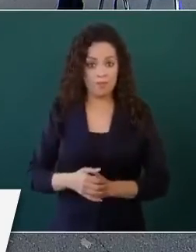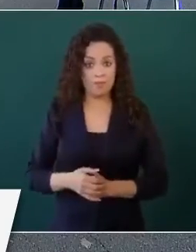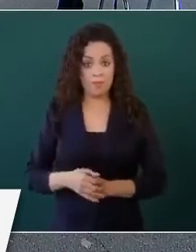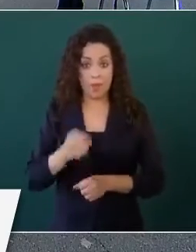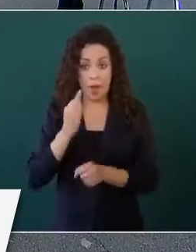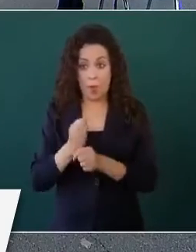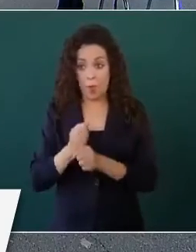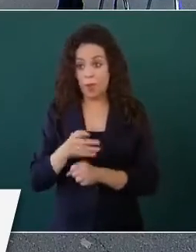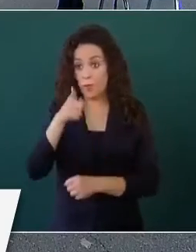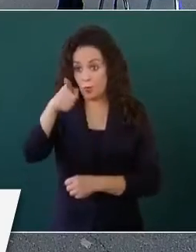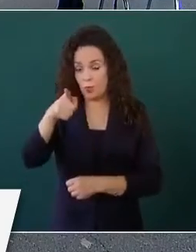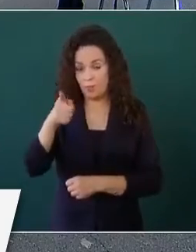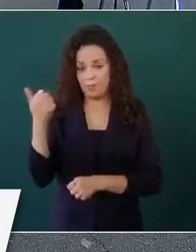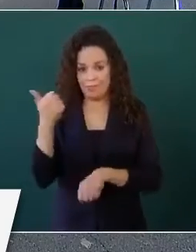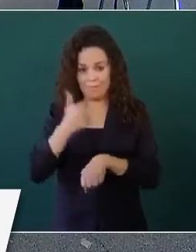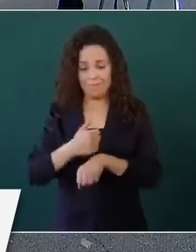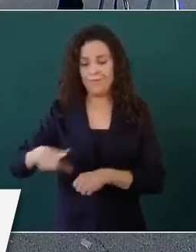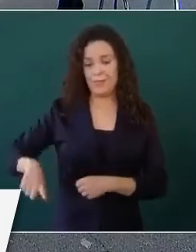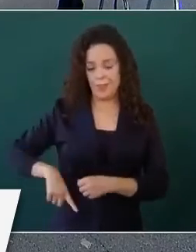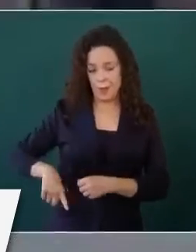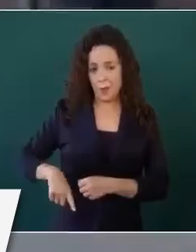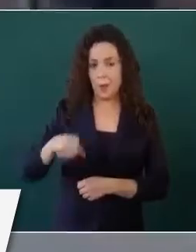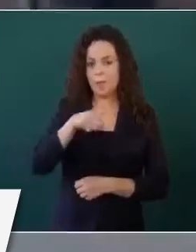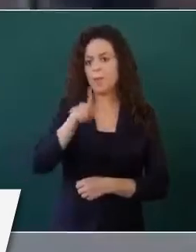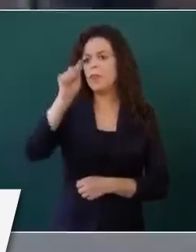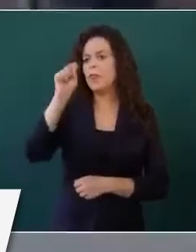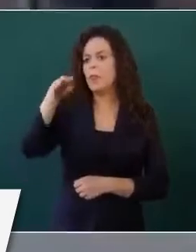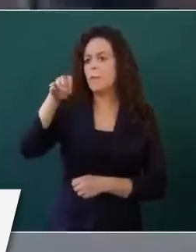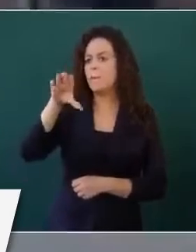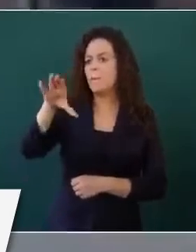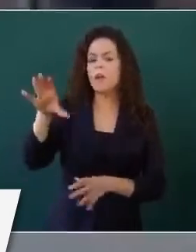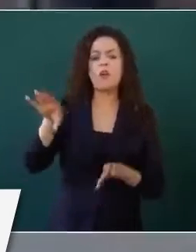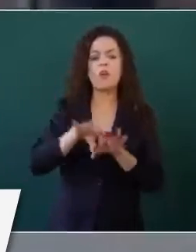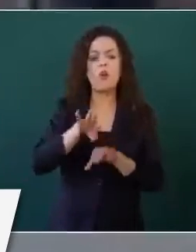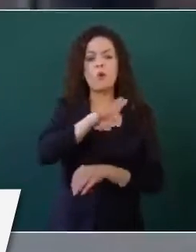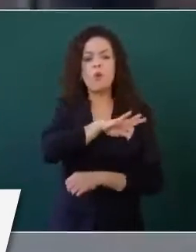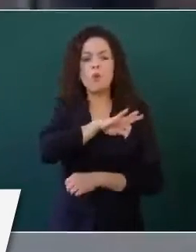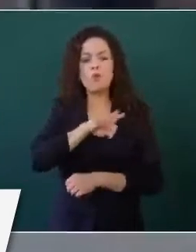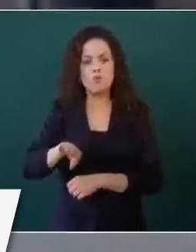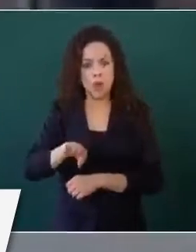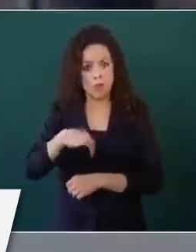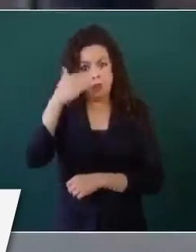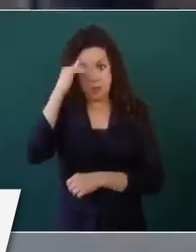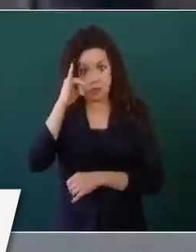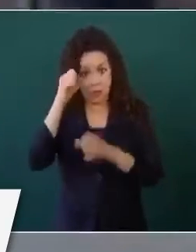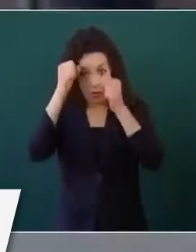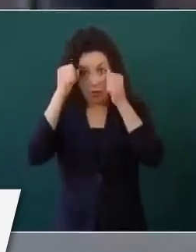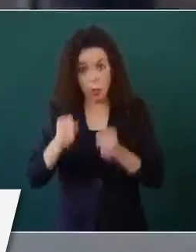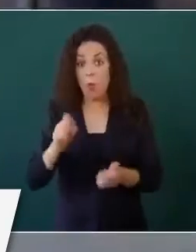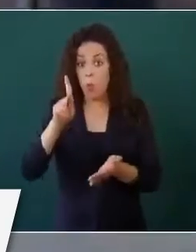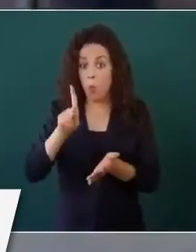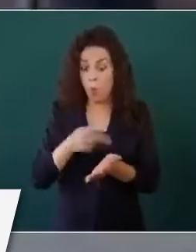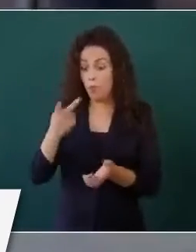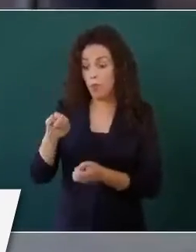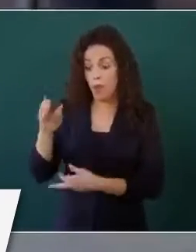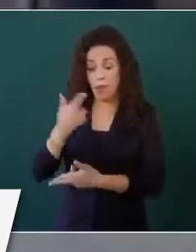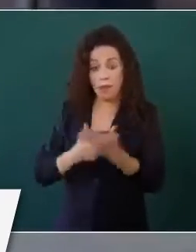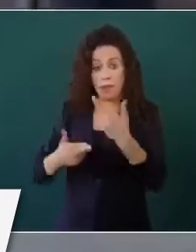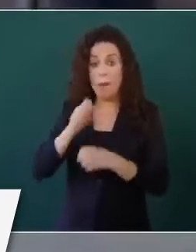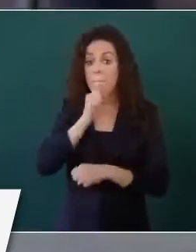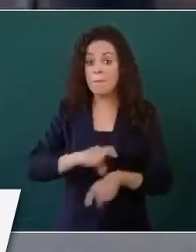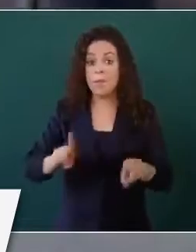TEMEC, ¿cómo puede garantizar que no nos va a volver a pasar esto? ¿Y cuál va a ser la responsabilidad compartida con los gobiernos de los